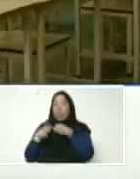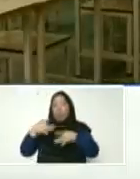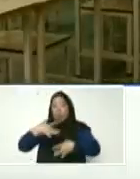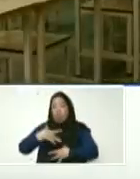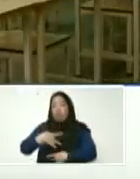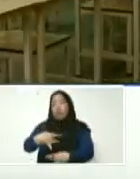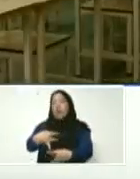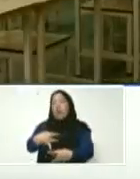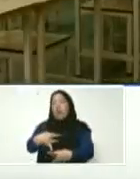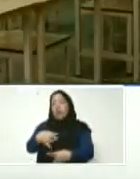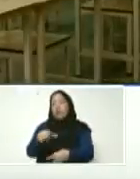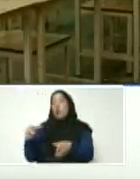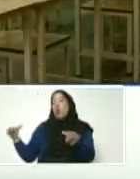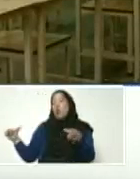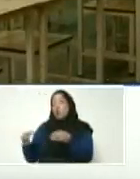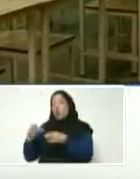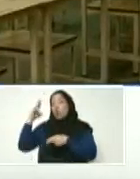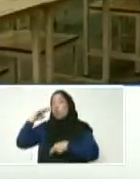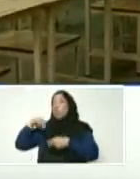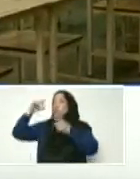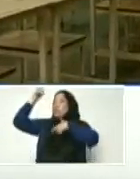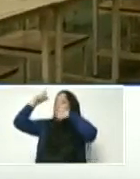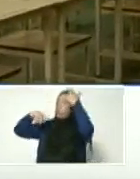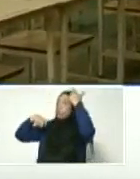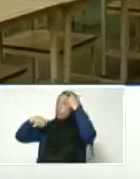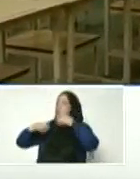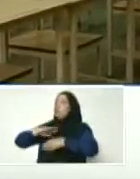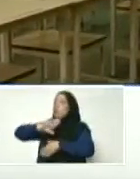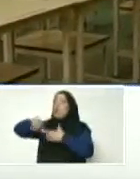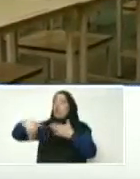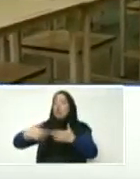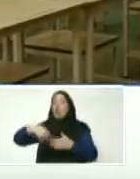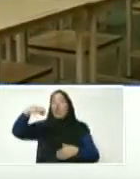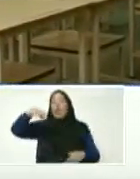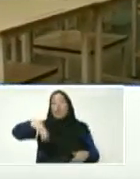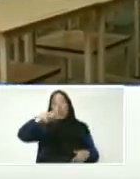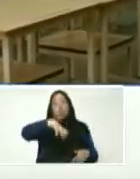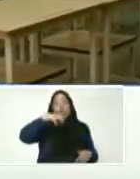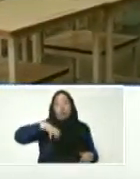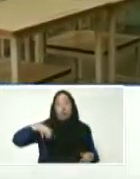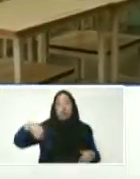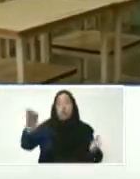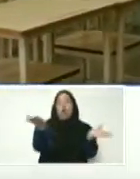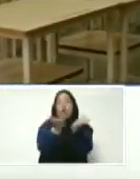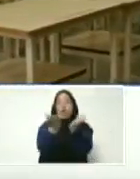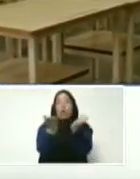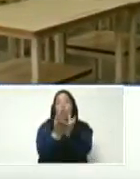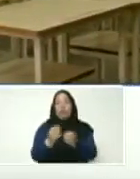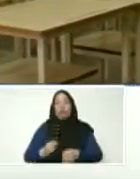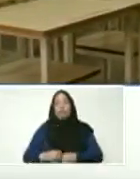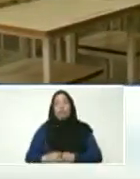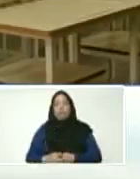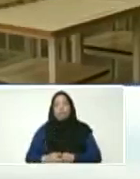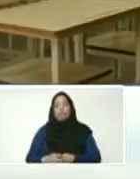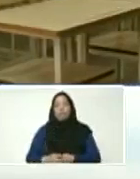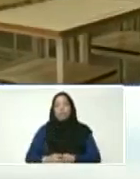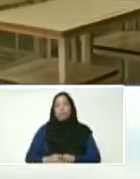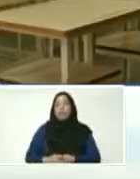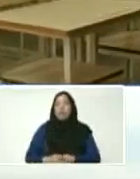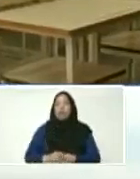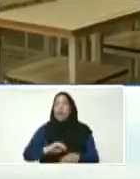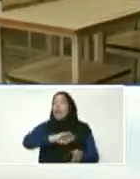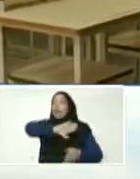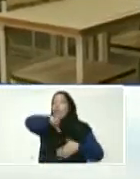Interesante, porque las VCH están en todos los establecimientos educativos del país. Forman parte,